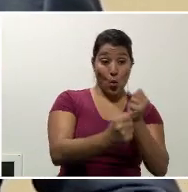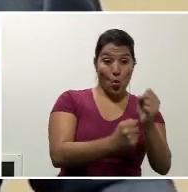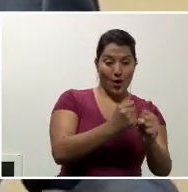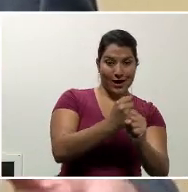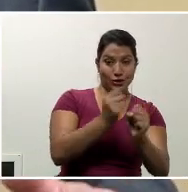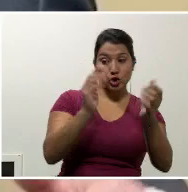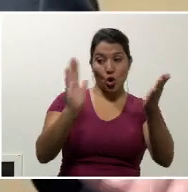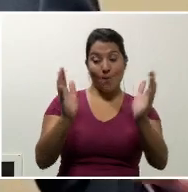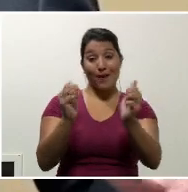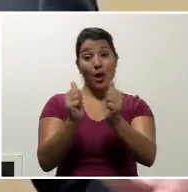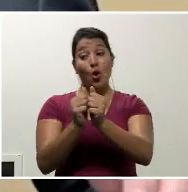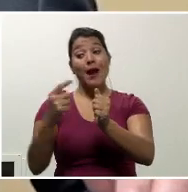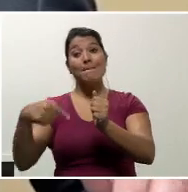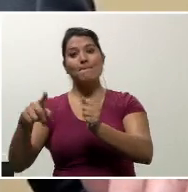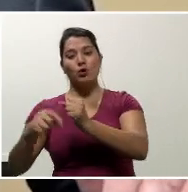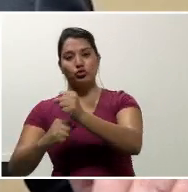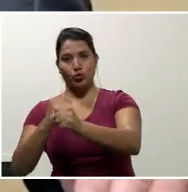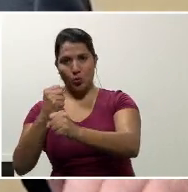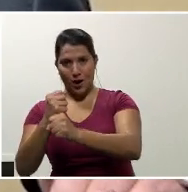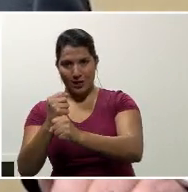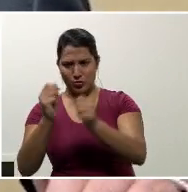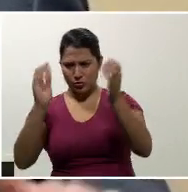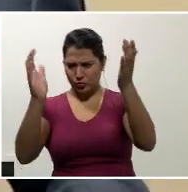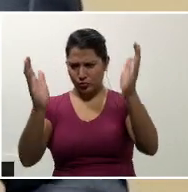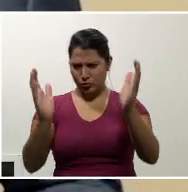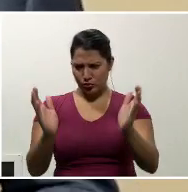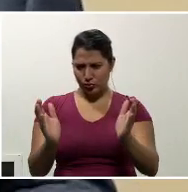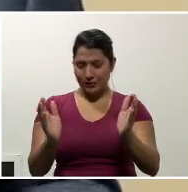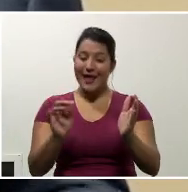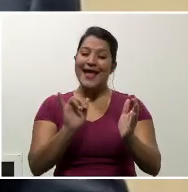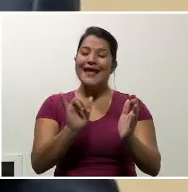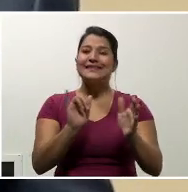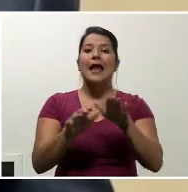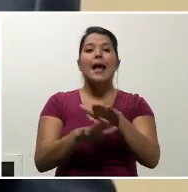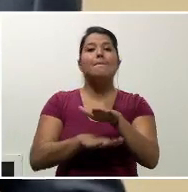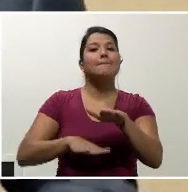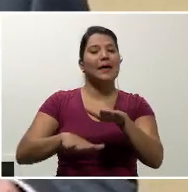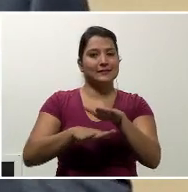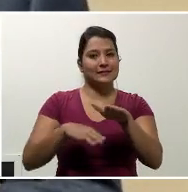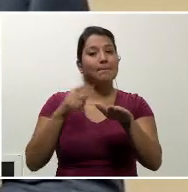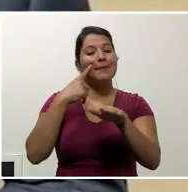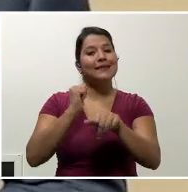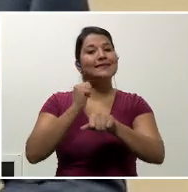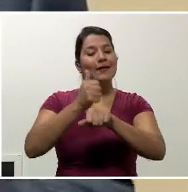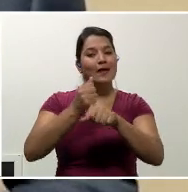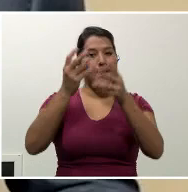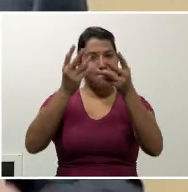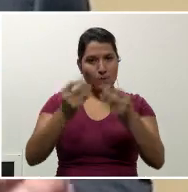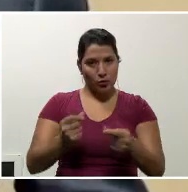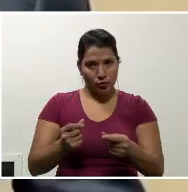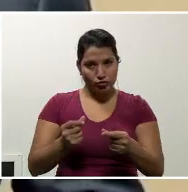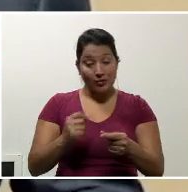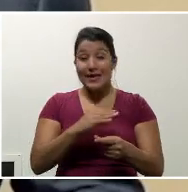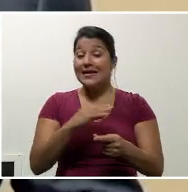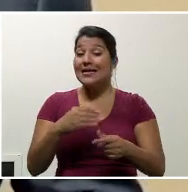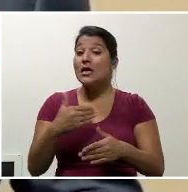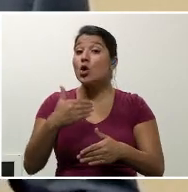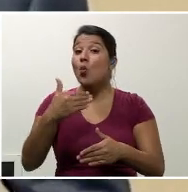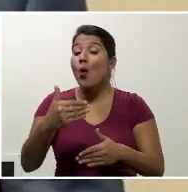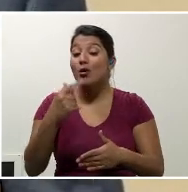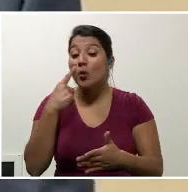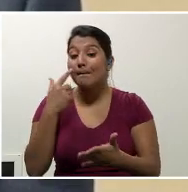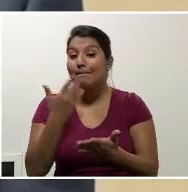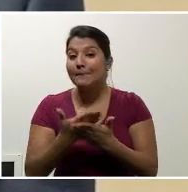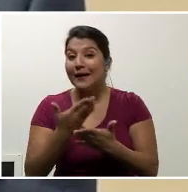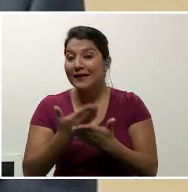otro y que esa sea la base de la presupuestación y que cuando se verifique que se comparen el liquidado con el